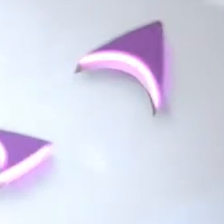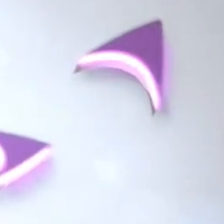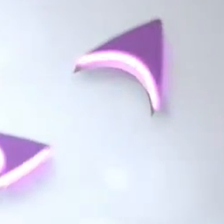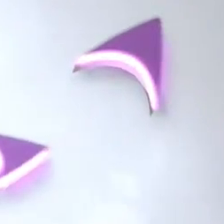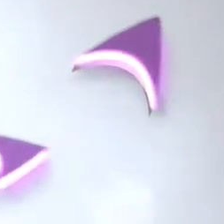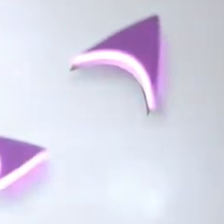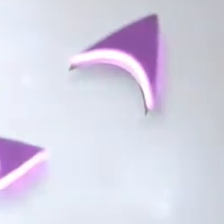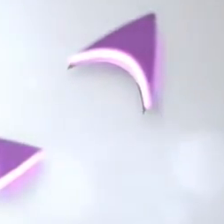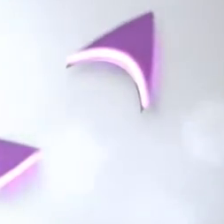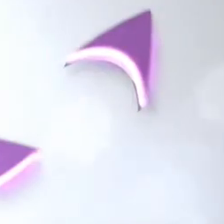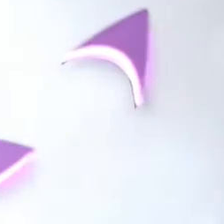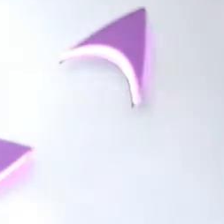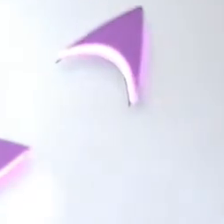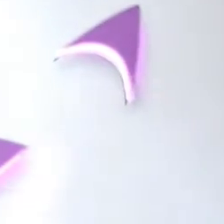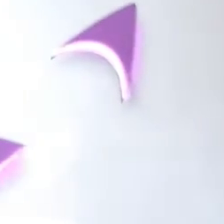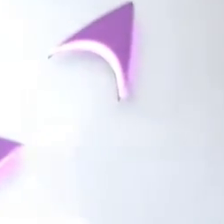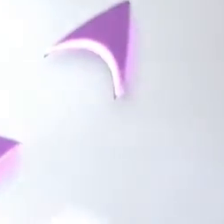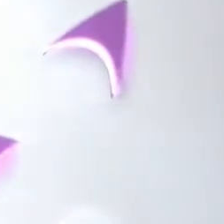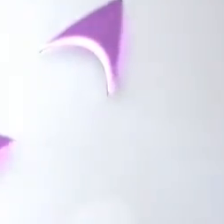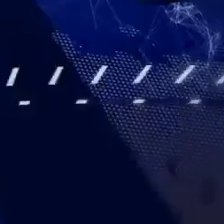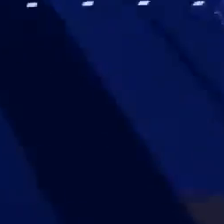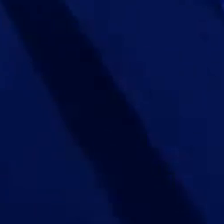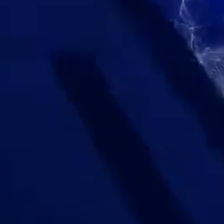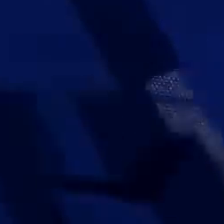con el patrocinio de Impala Terminals.